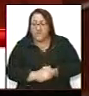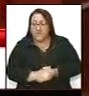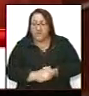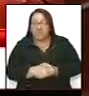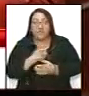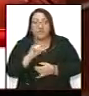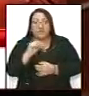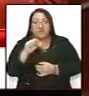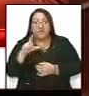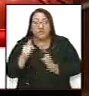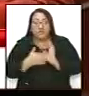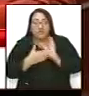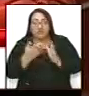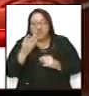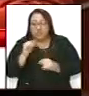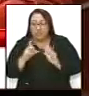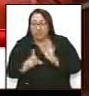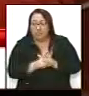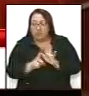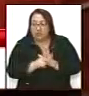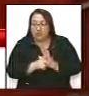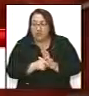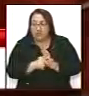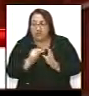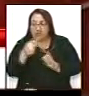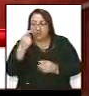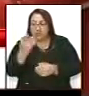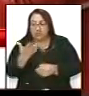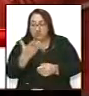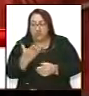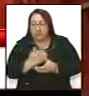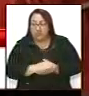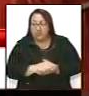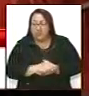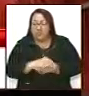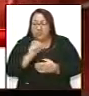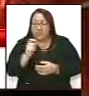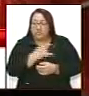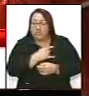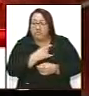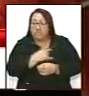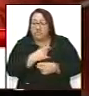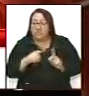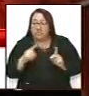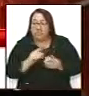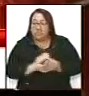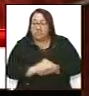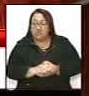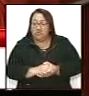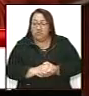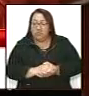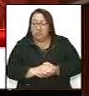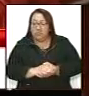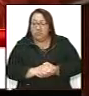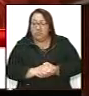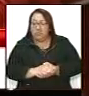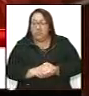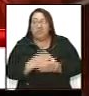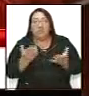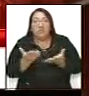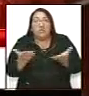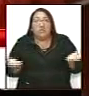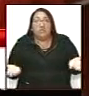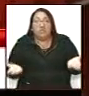Isla presenta la iniciativa legislativa, él pide, solicita que se crea una universidad, pero ¿en dónde? El